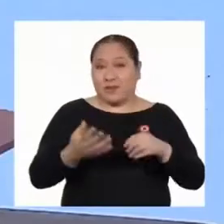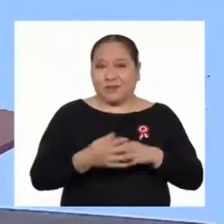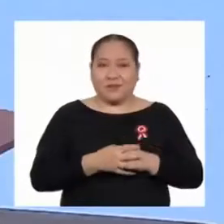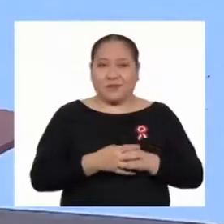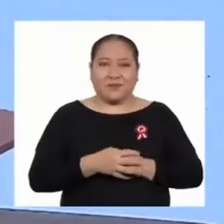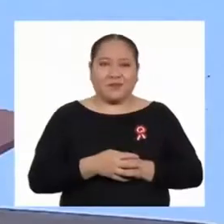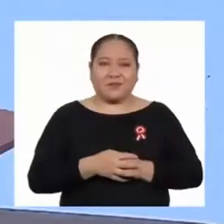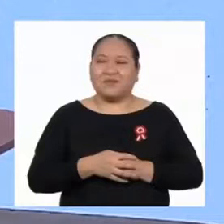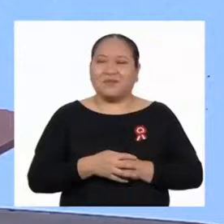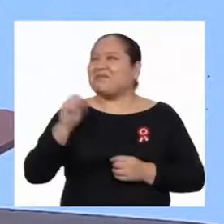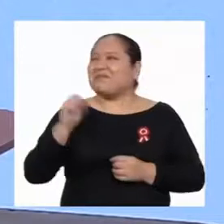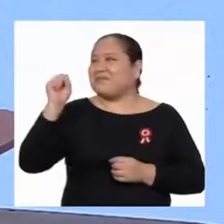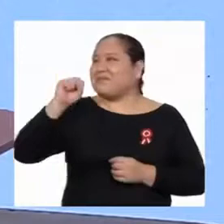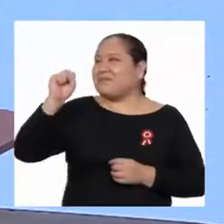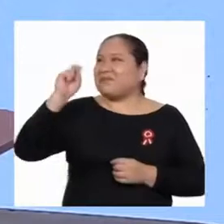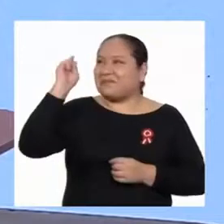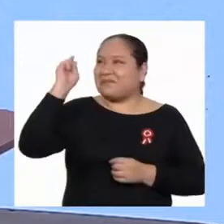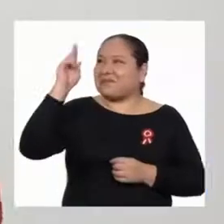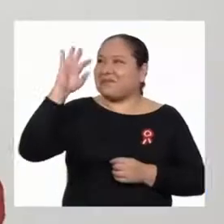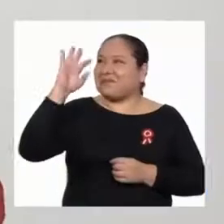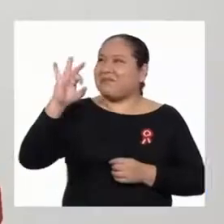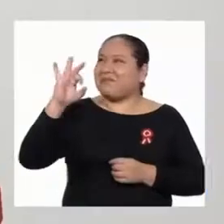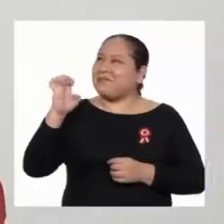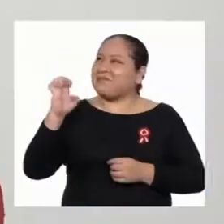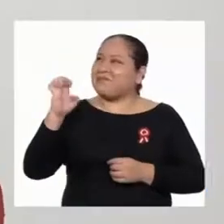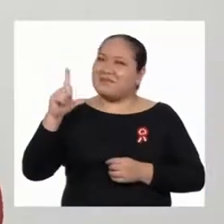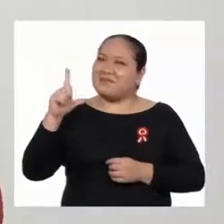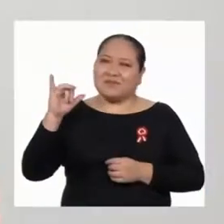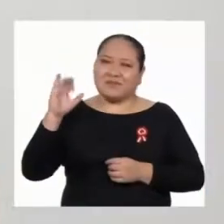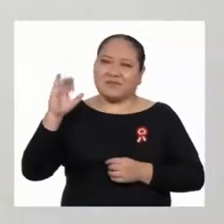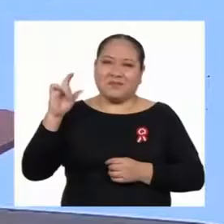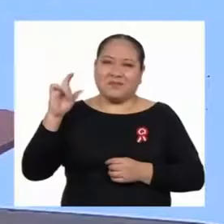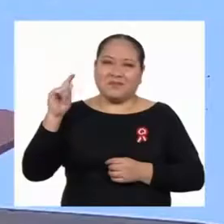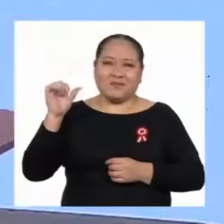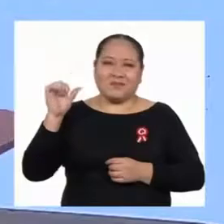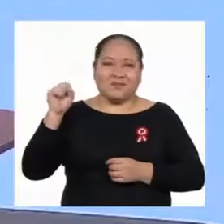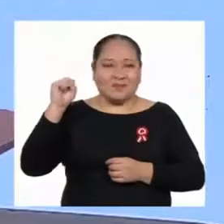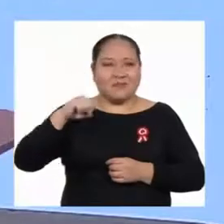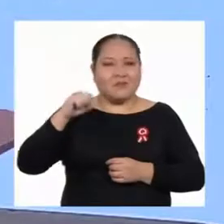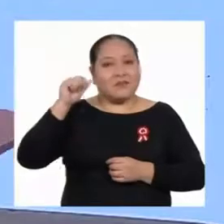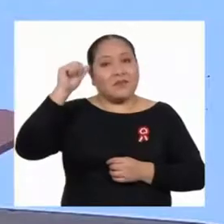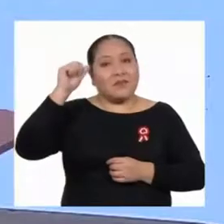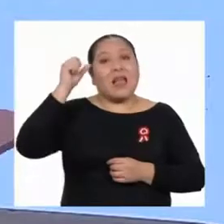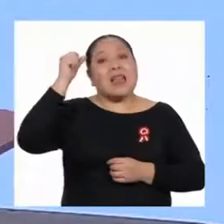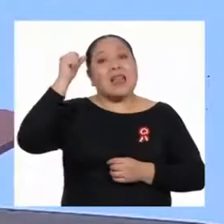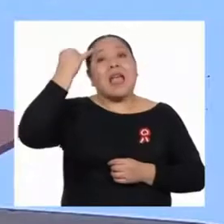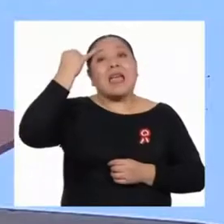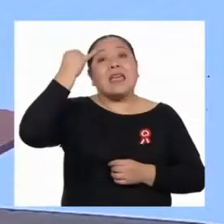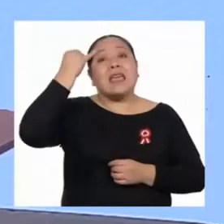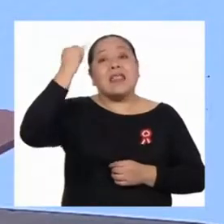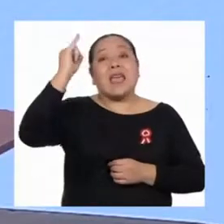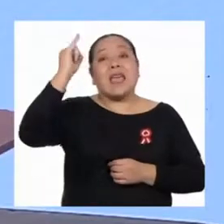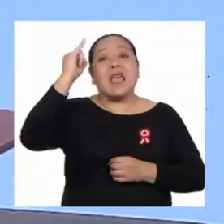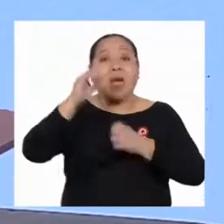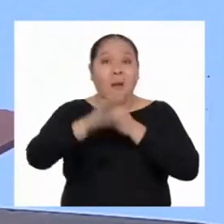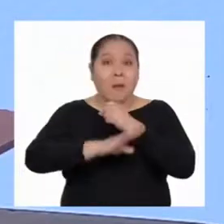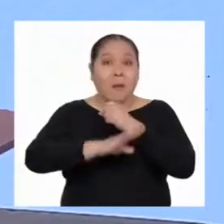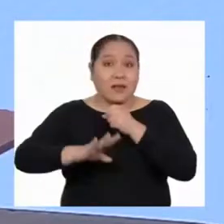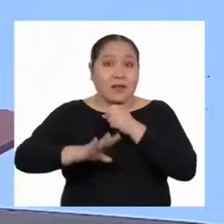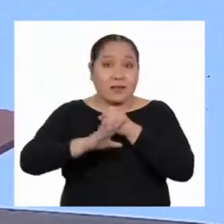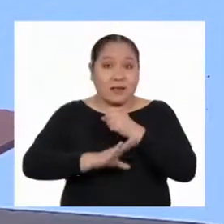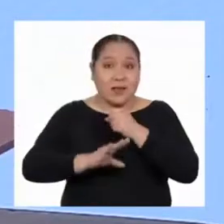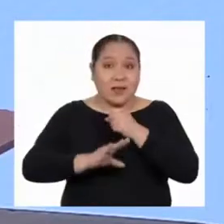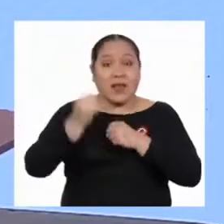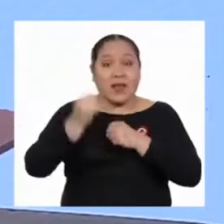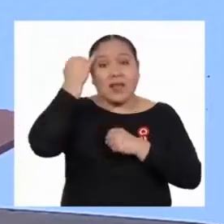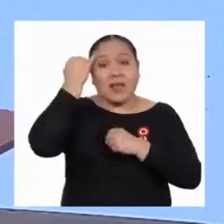supuesto, profesora Felicitas. ¿Y la idea principal? La idea principal...